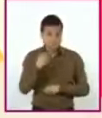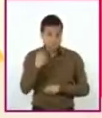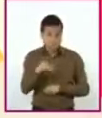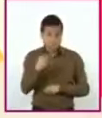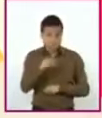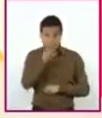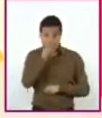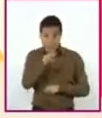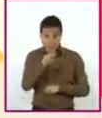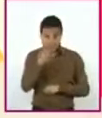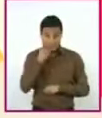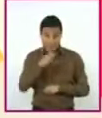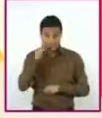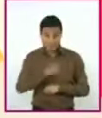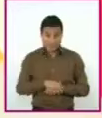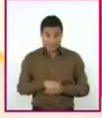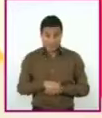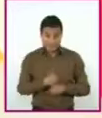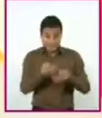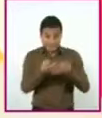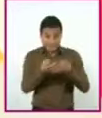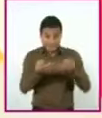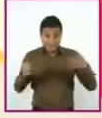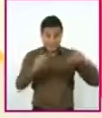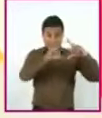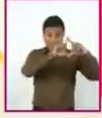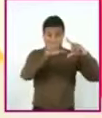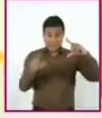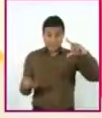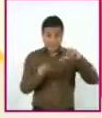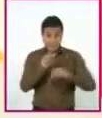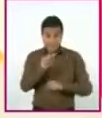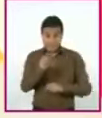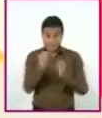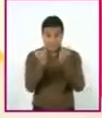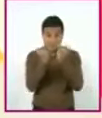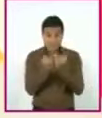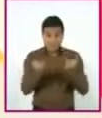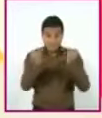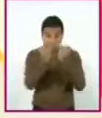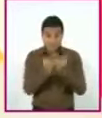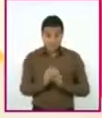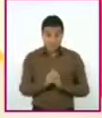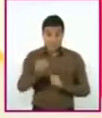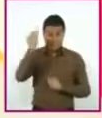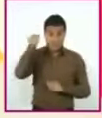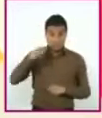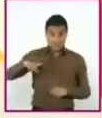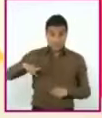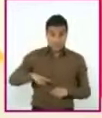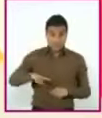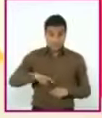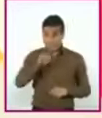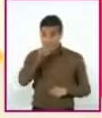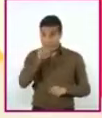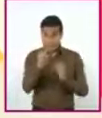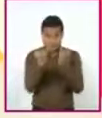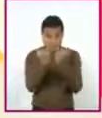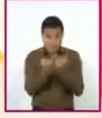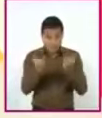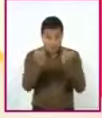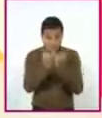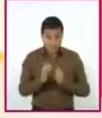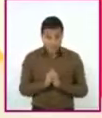extensión territorial? ¿Siempre ha tenido la misma organización política? Para contestar estas